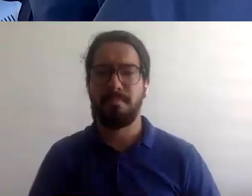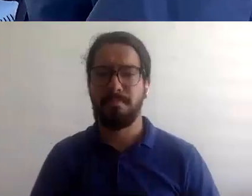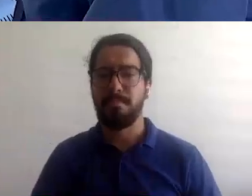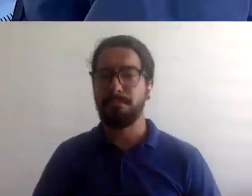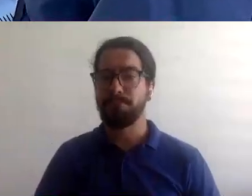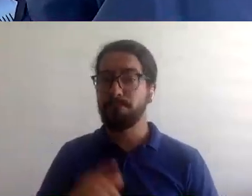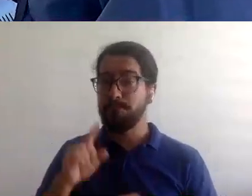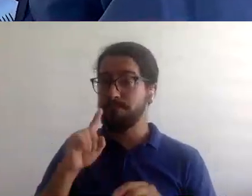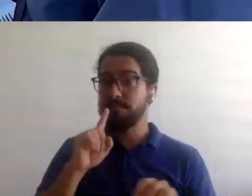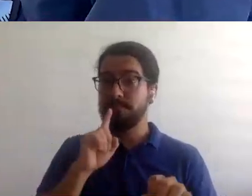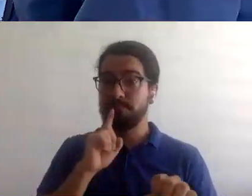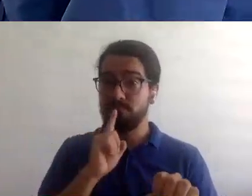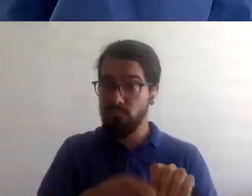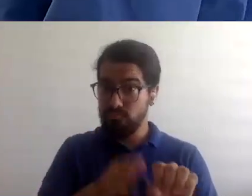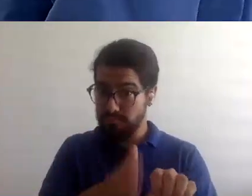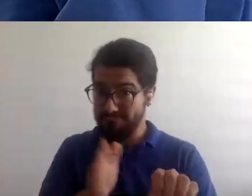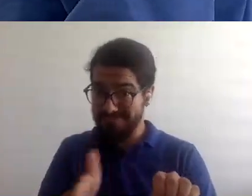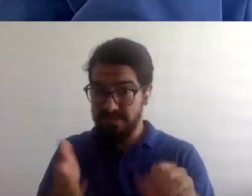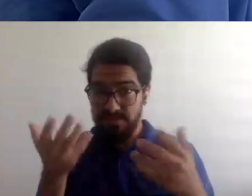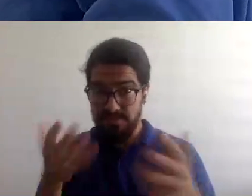ese es el tomate ya no lleva, ¿verdad?